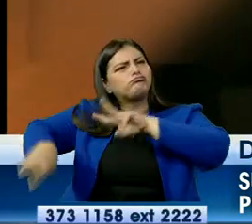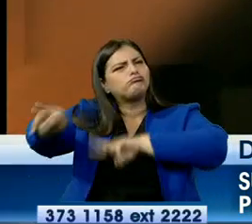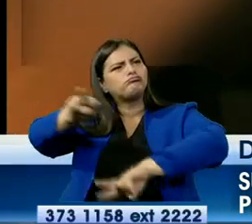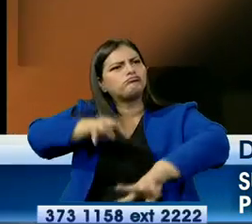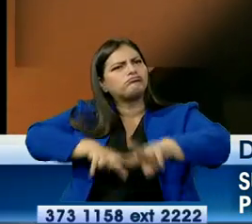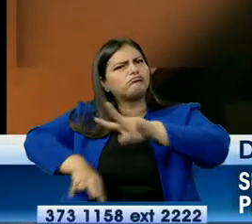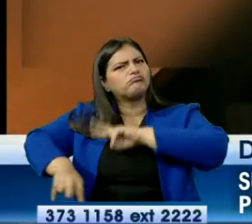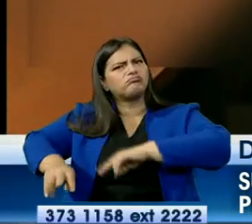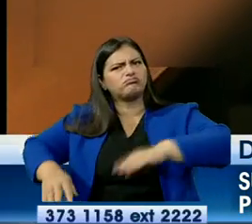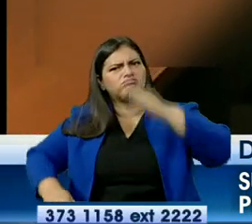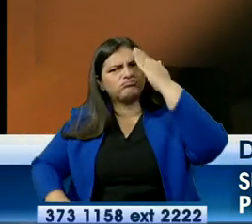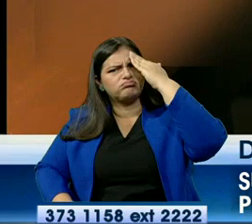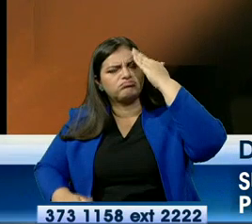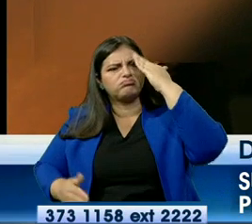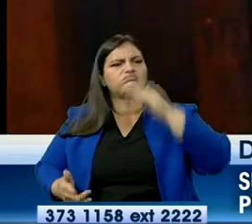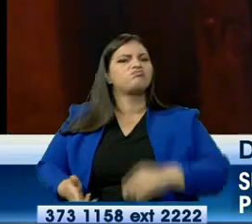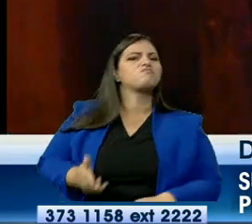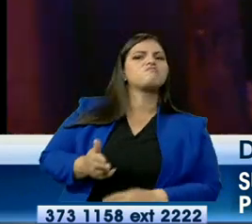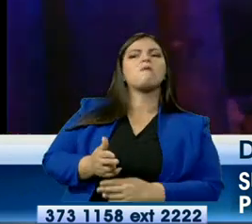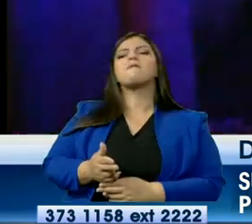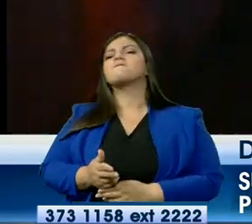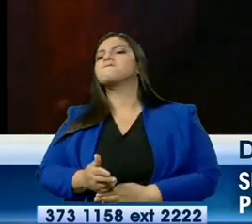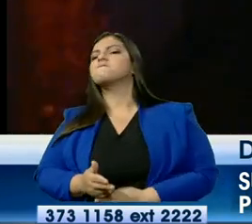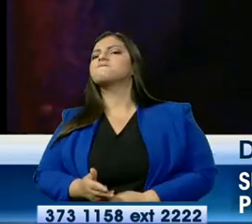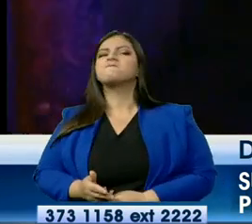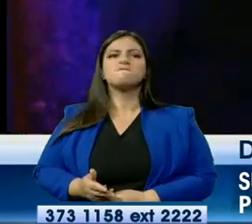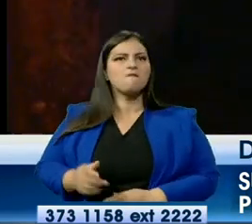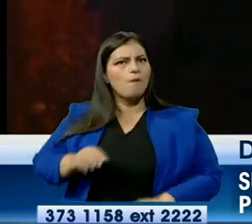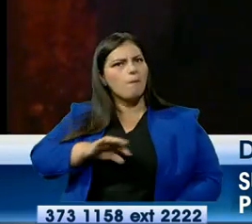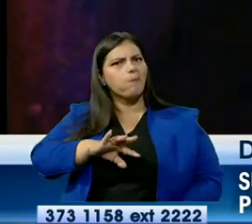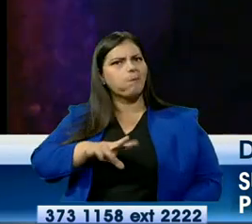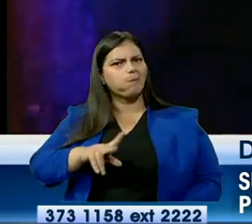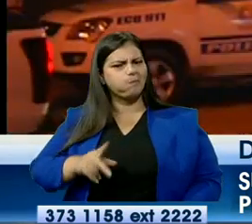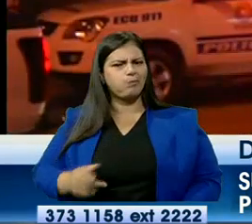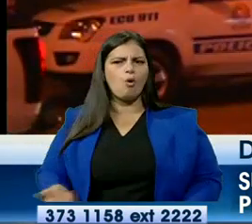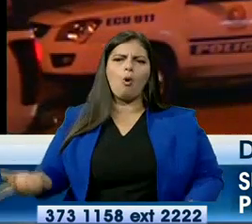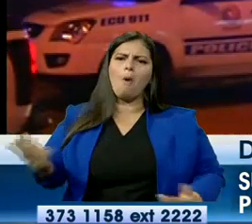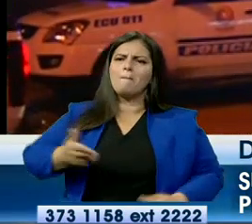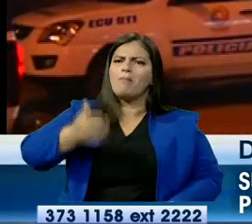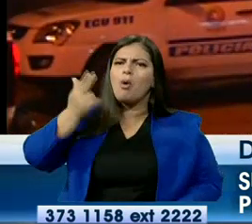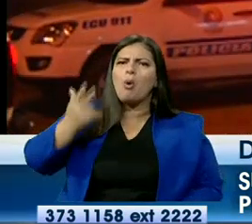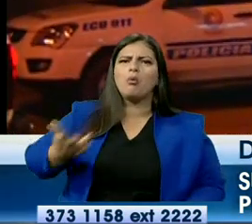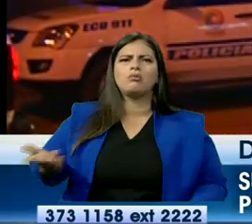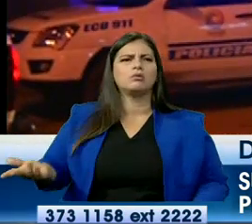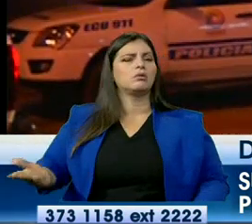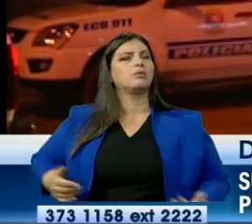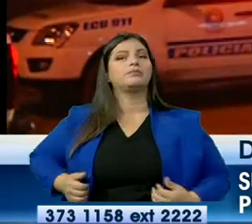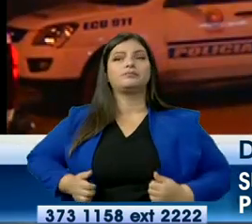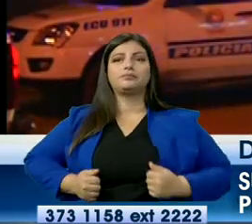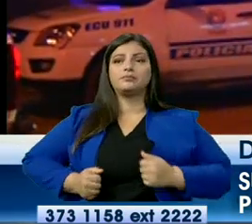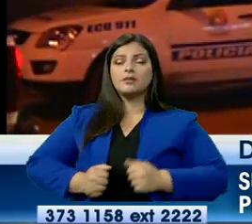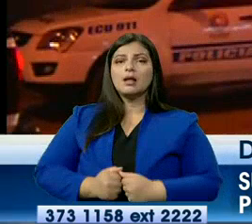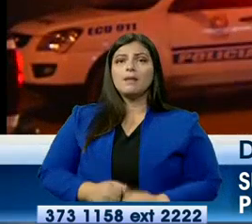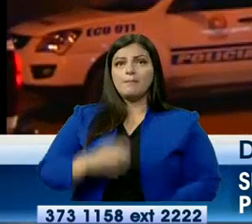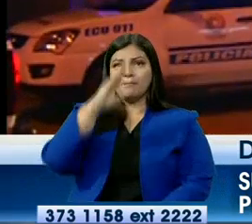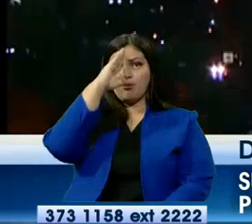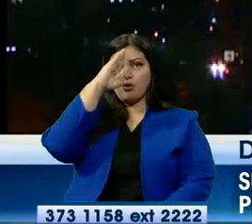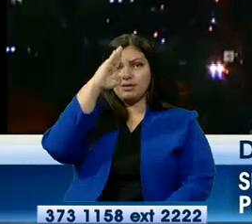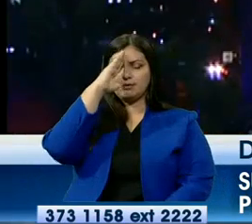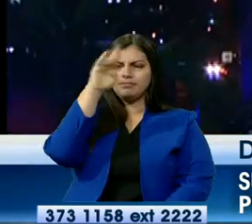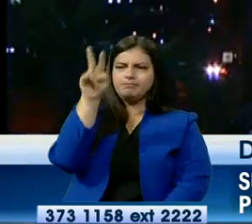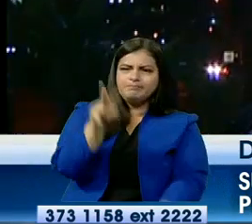los detenidos no es nuevo en estos menesteres, según el sistema informático de la Policía Judicial de la zona 8.